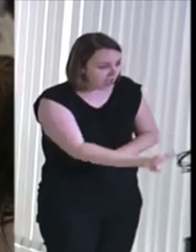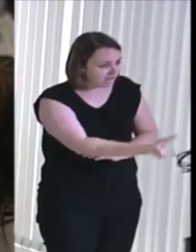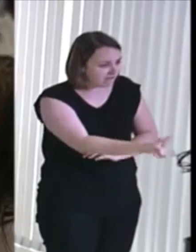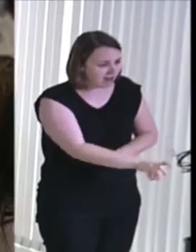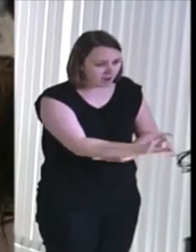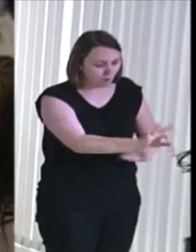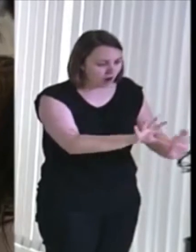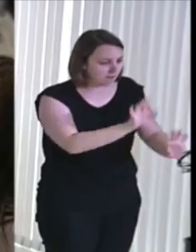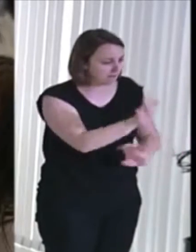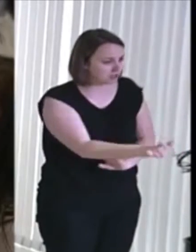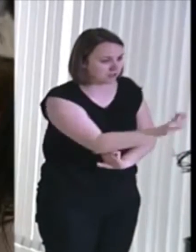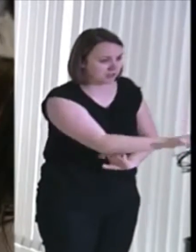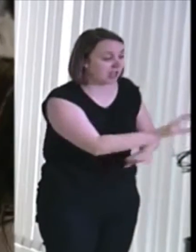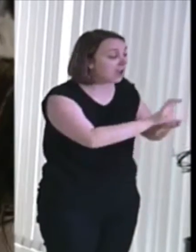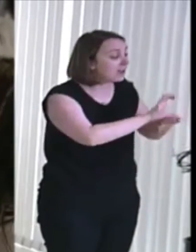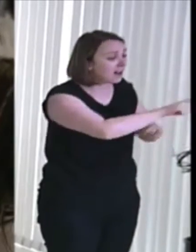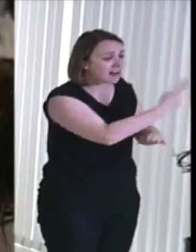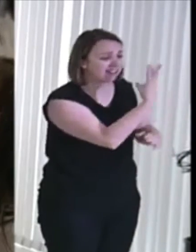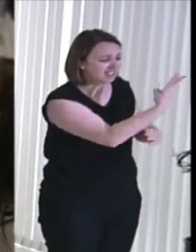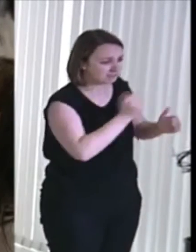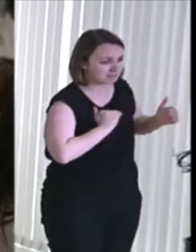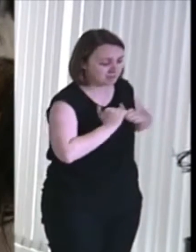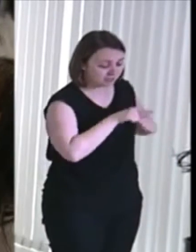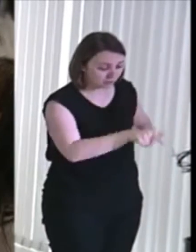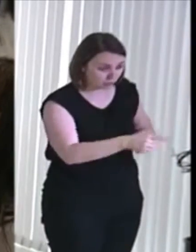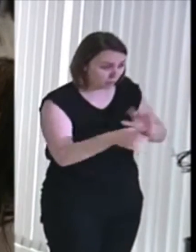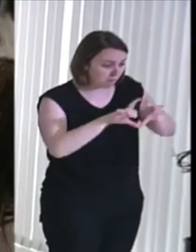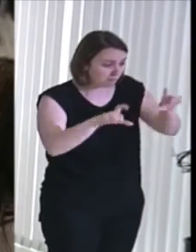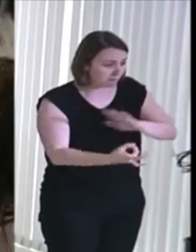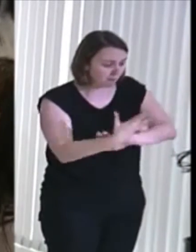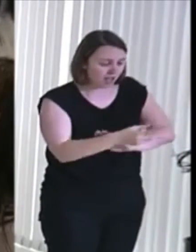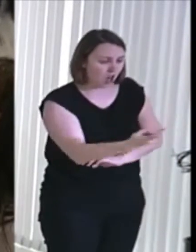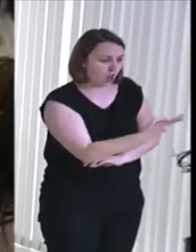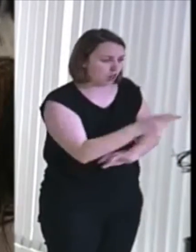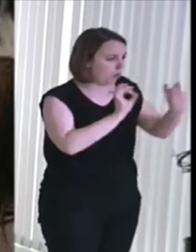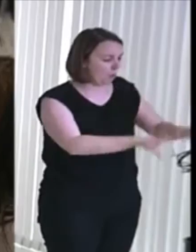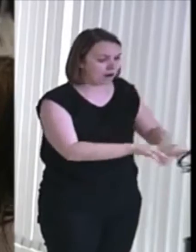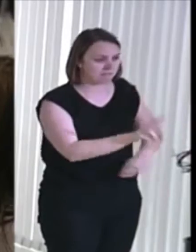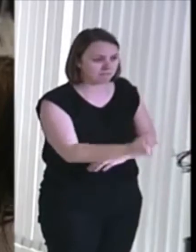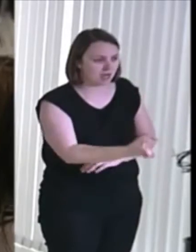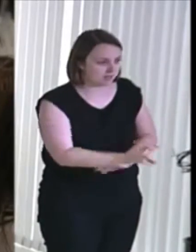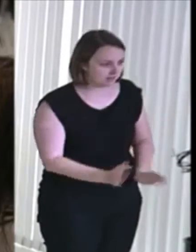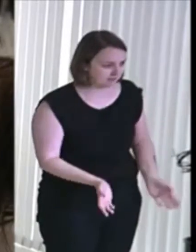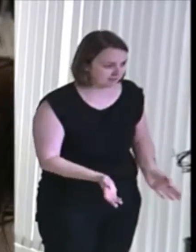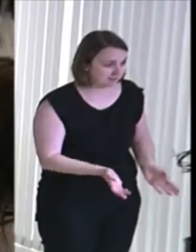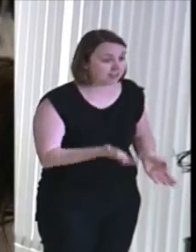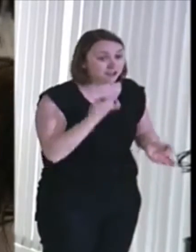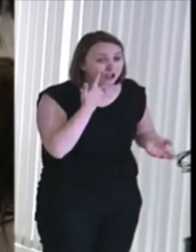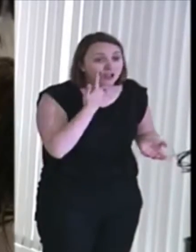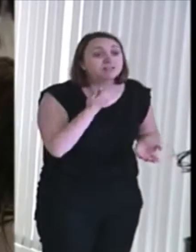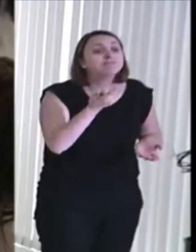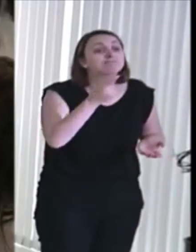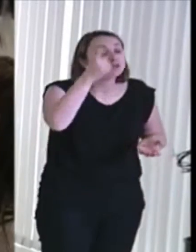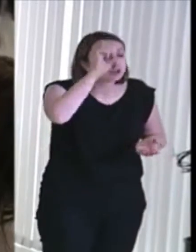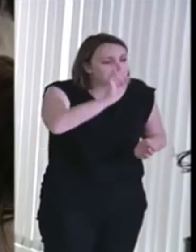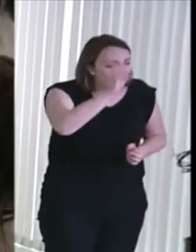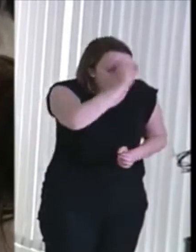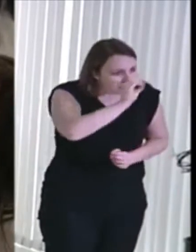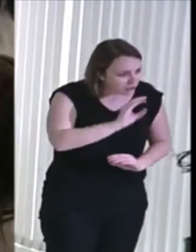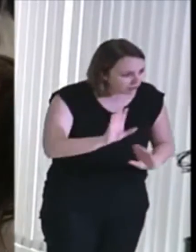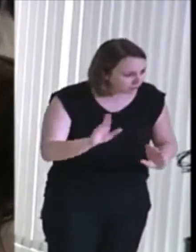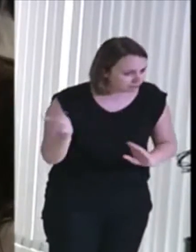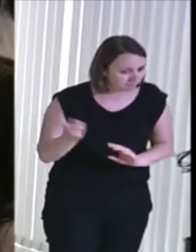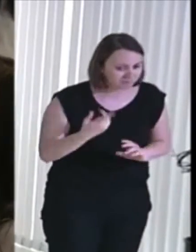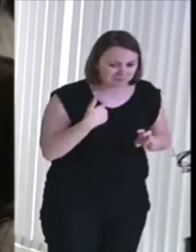personas que tienen una carrera y 3 máster. Entonces, no sé qué opináis al respecto, si os parece... Voy